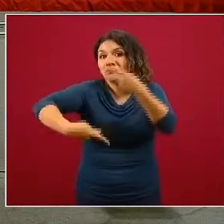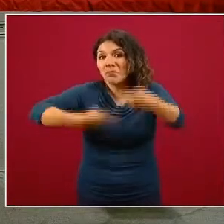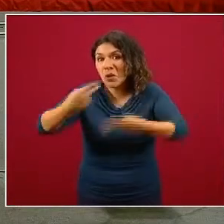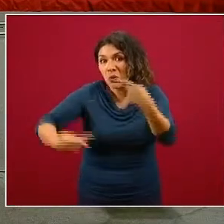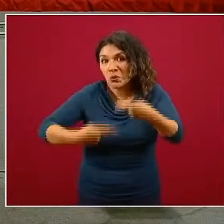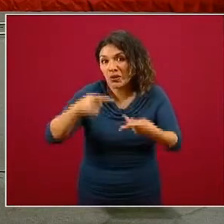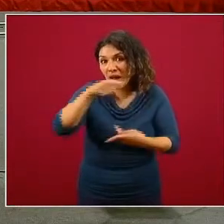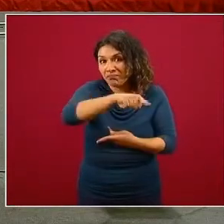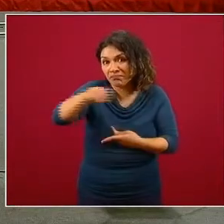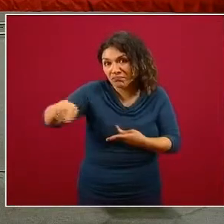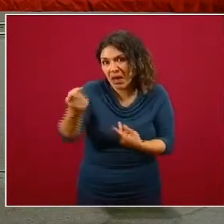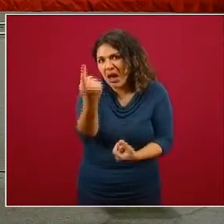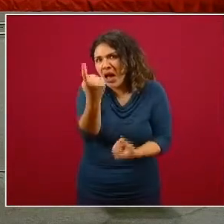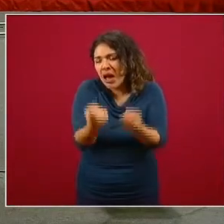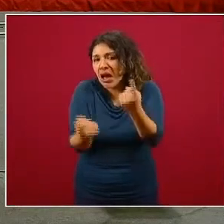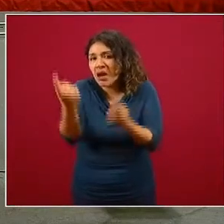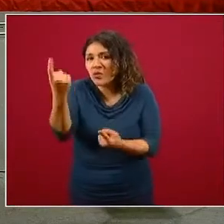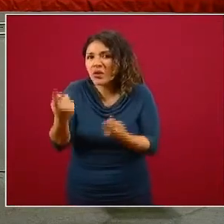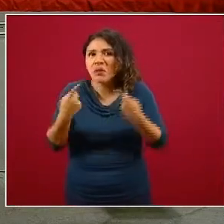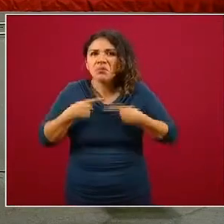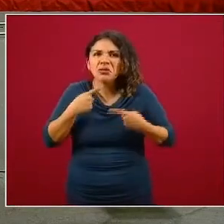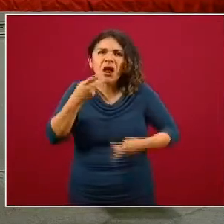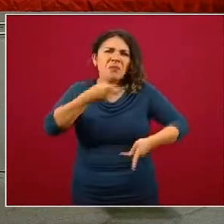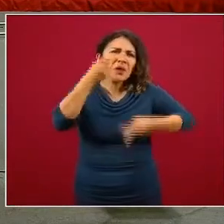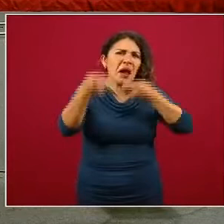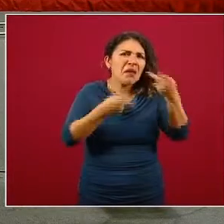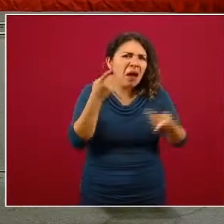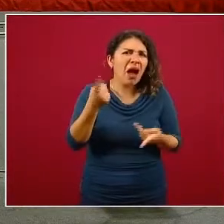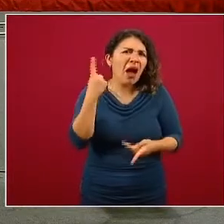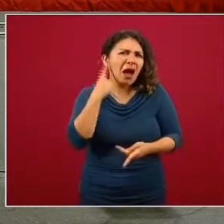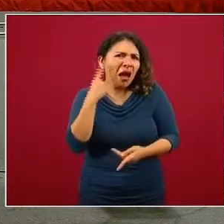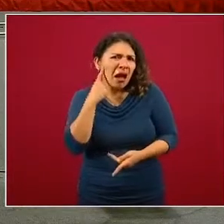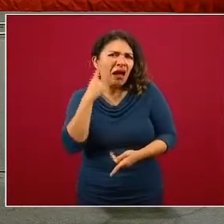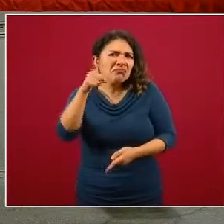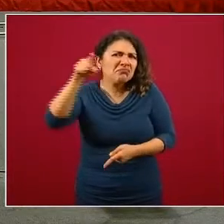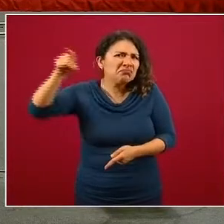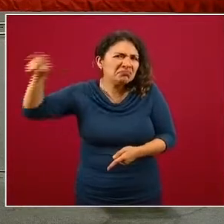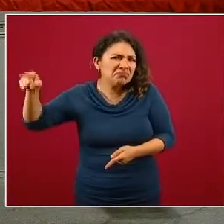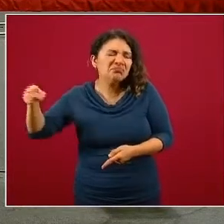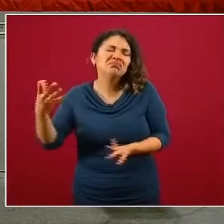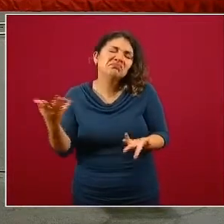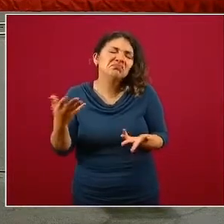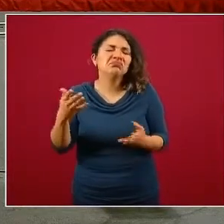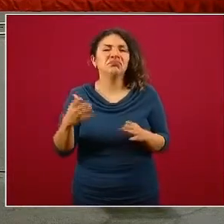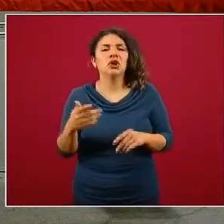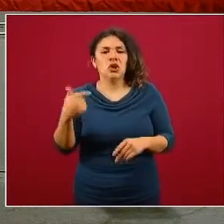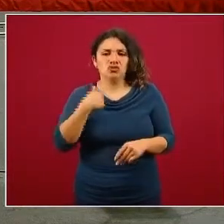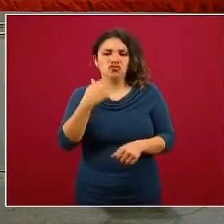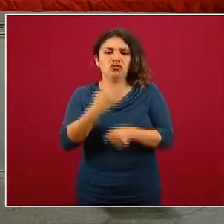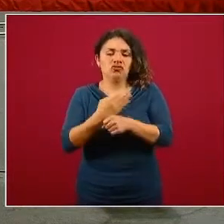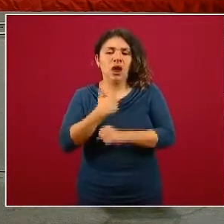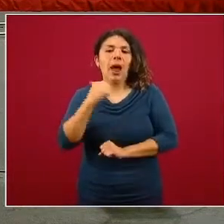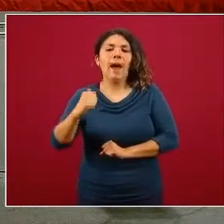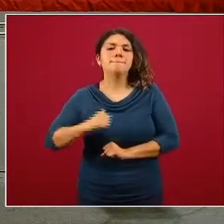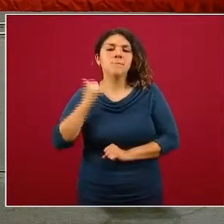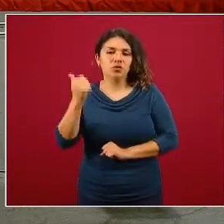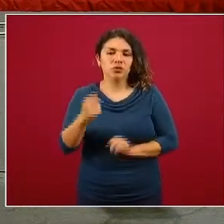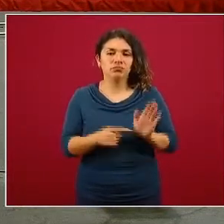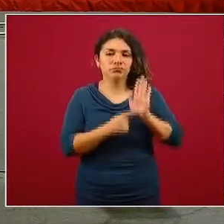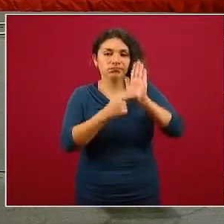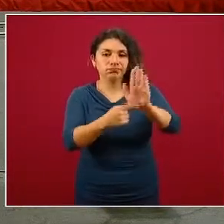de parte de algunos comentadores o comentaristas, escribanos o escritores en algunos